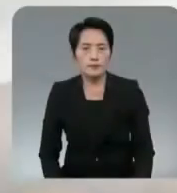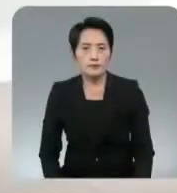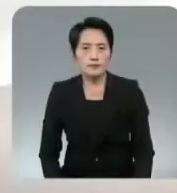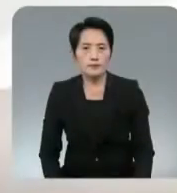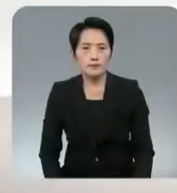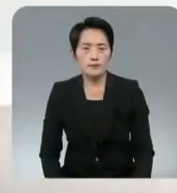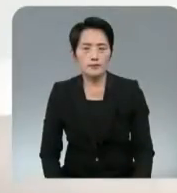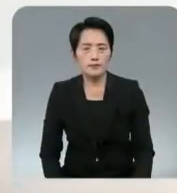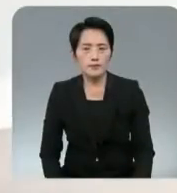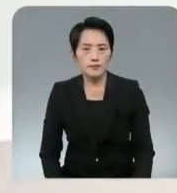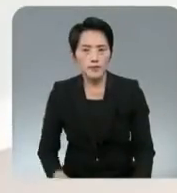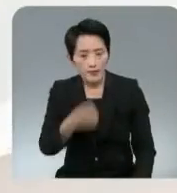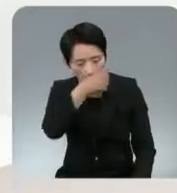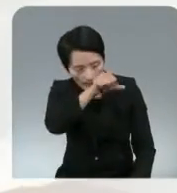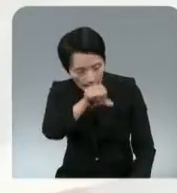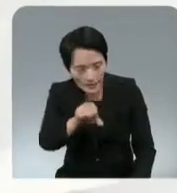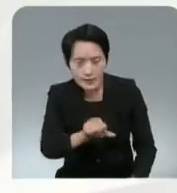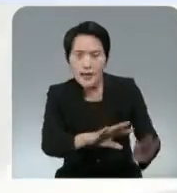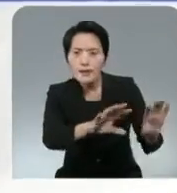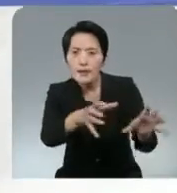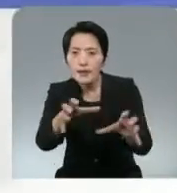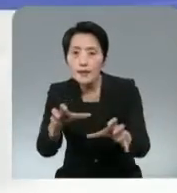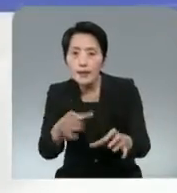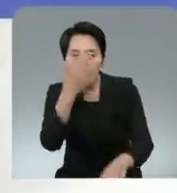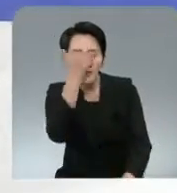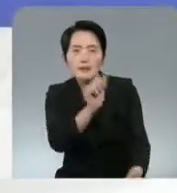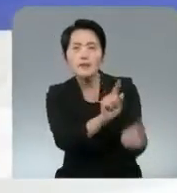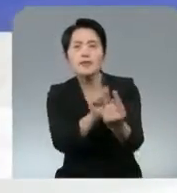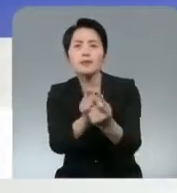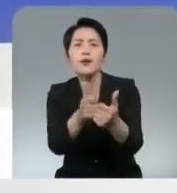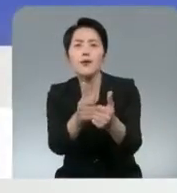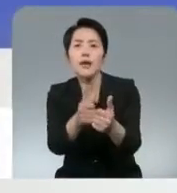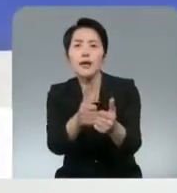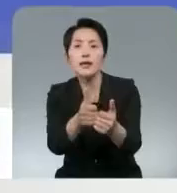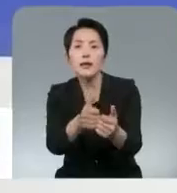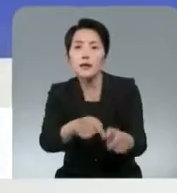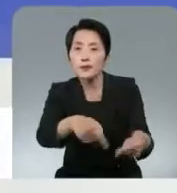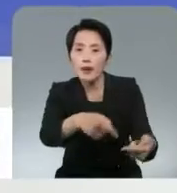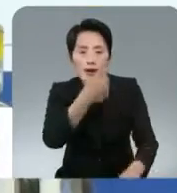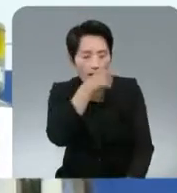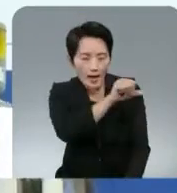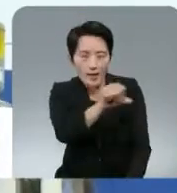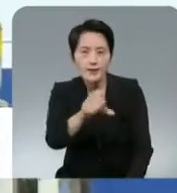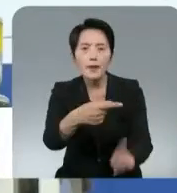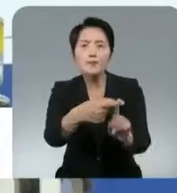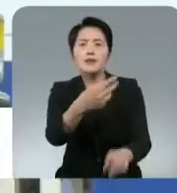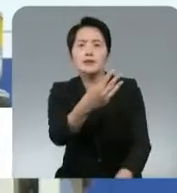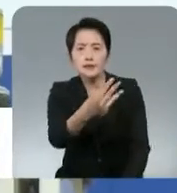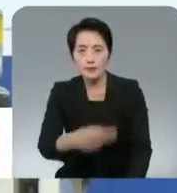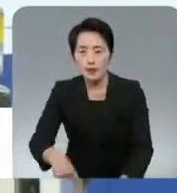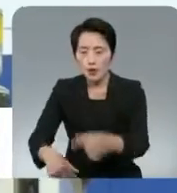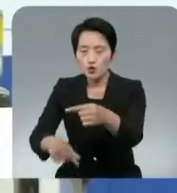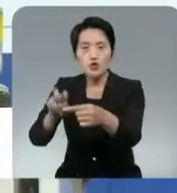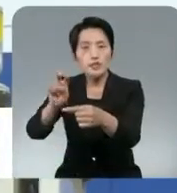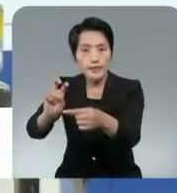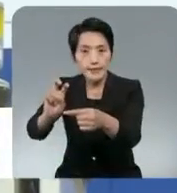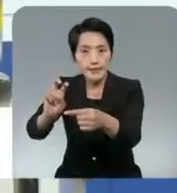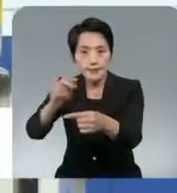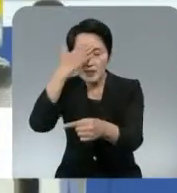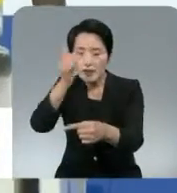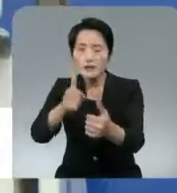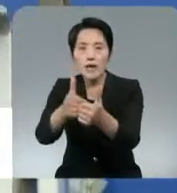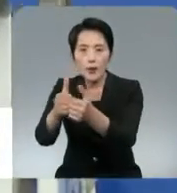el presidente Johnson Joel viajará el viernes 11 a Camboya y después Indonesia donde participarán la Cumbres sean más tres y en la del g20